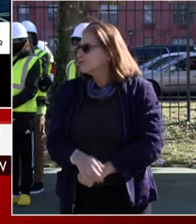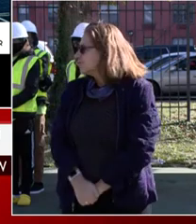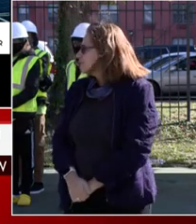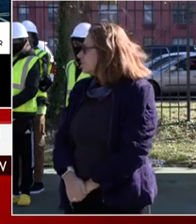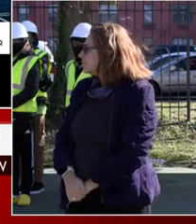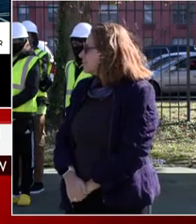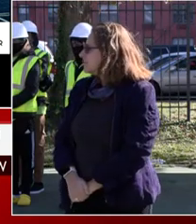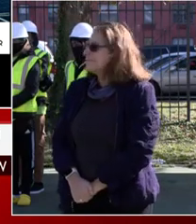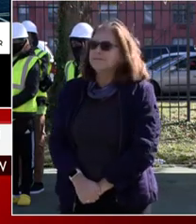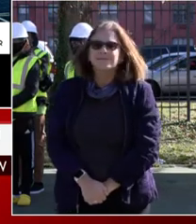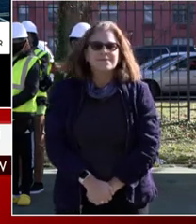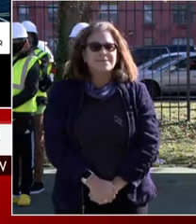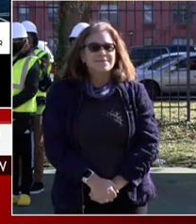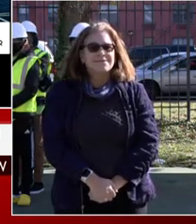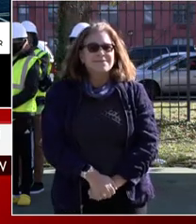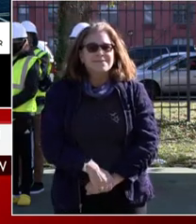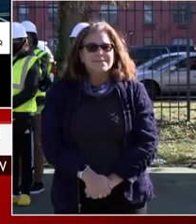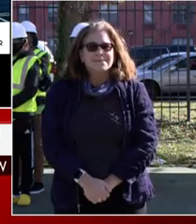sería,